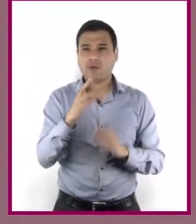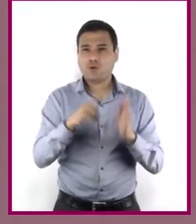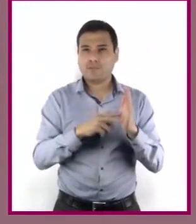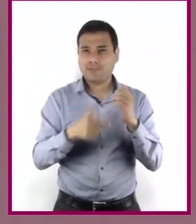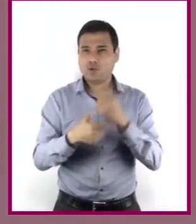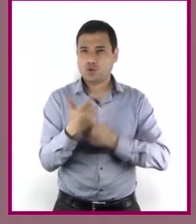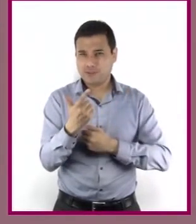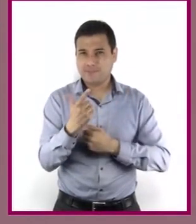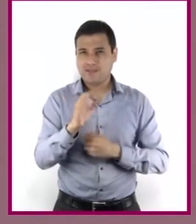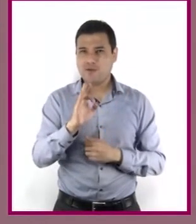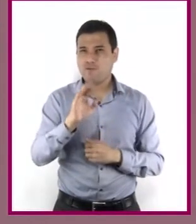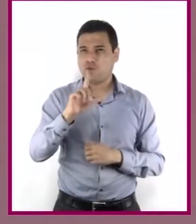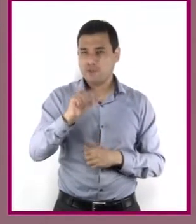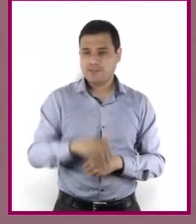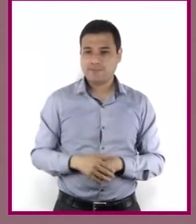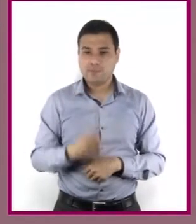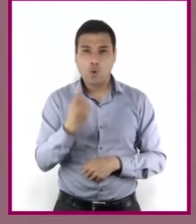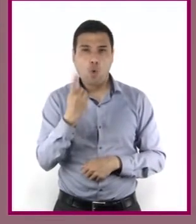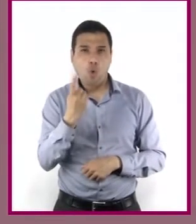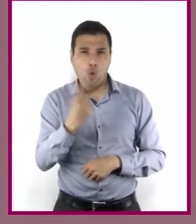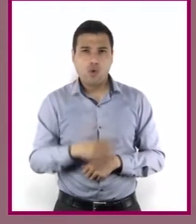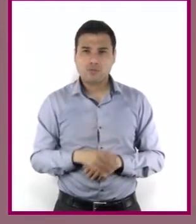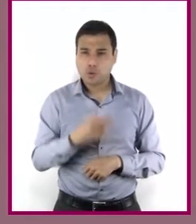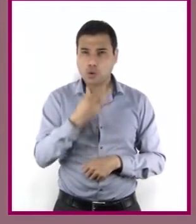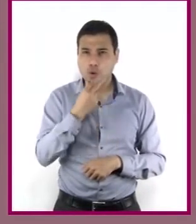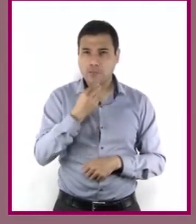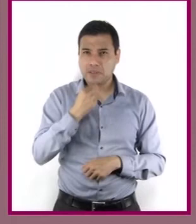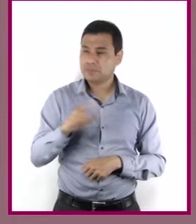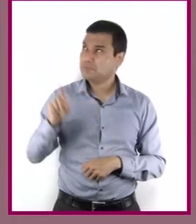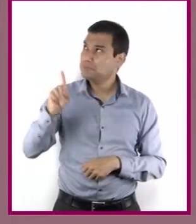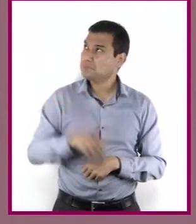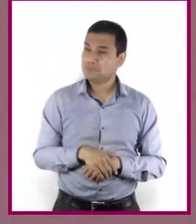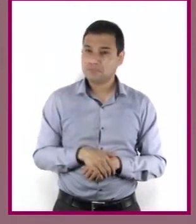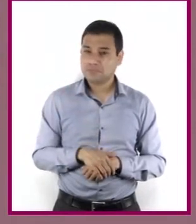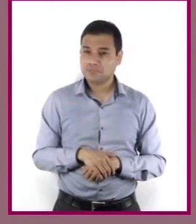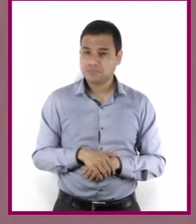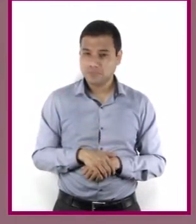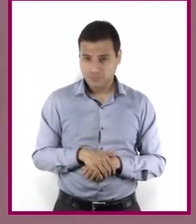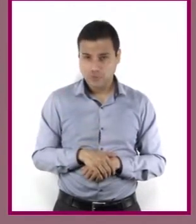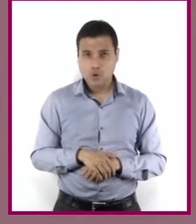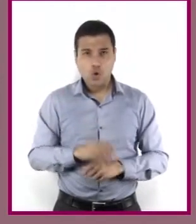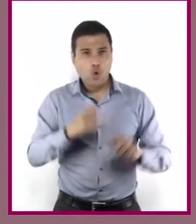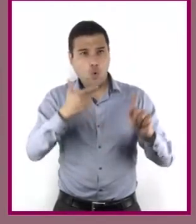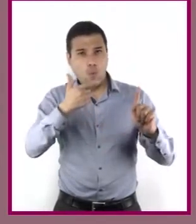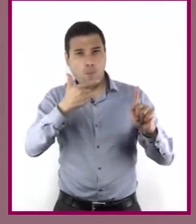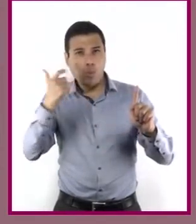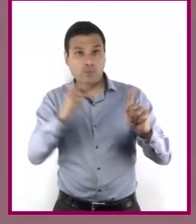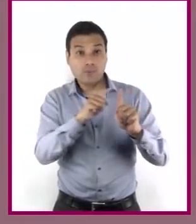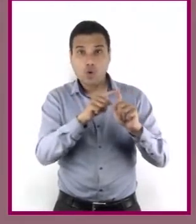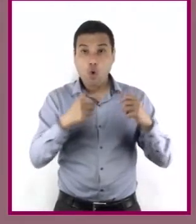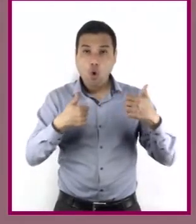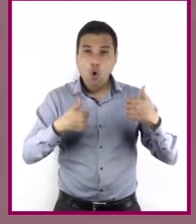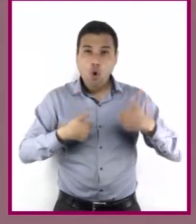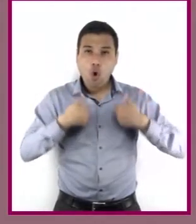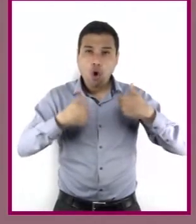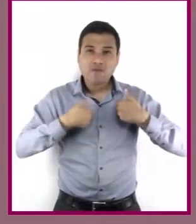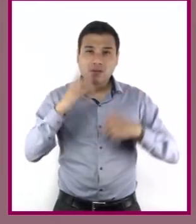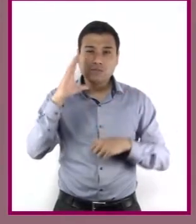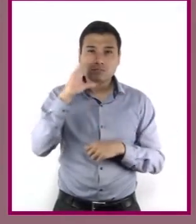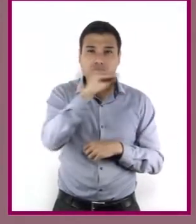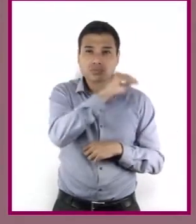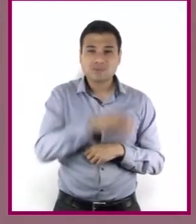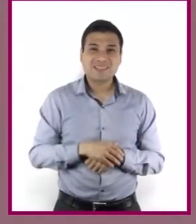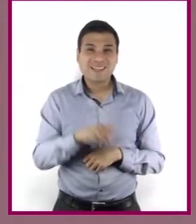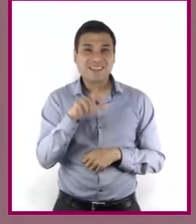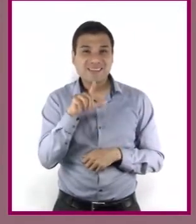Florida, cuando un vigilante vecinal disparó y mató a Trayvon Martin, un adolescente afrodescendiente de